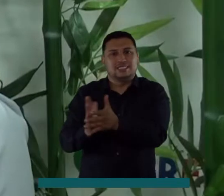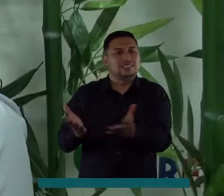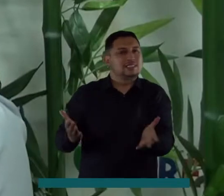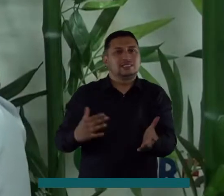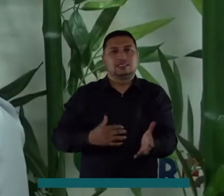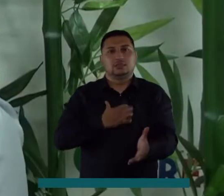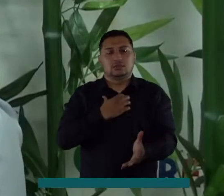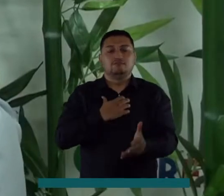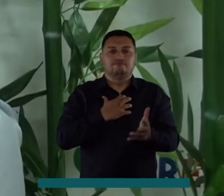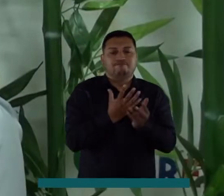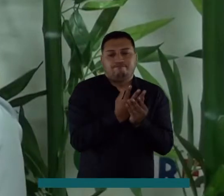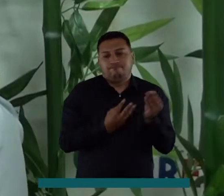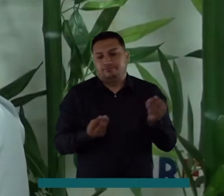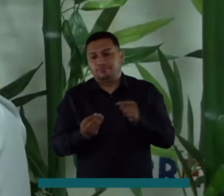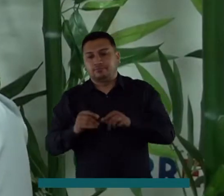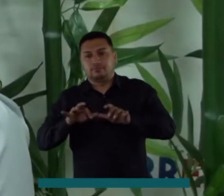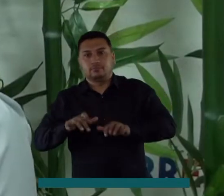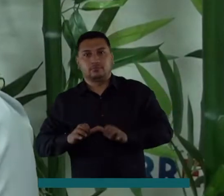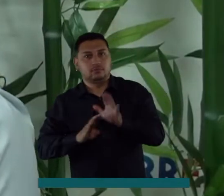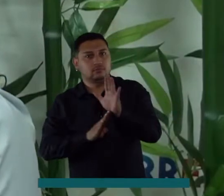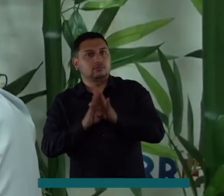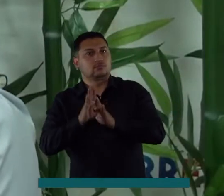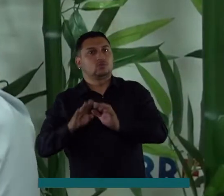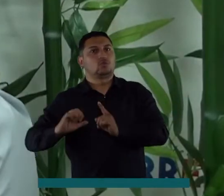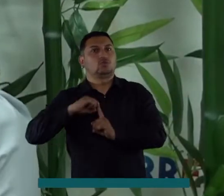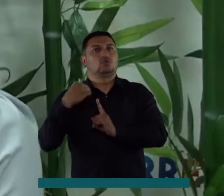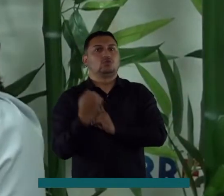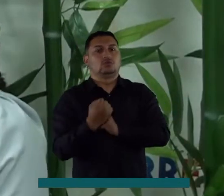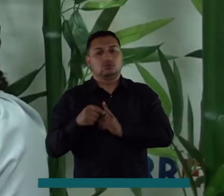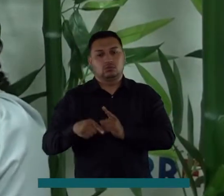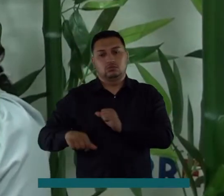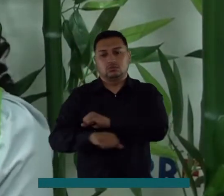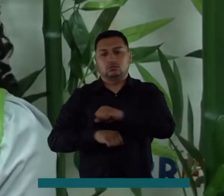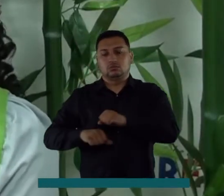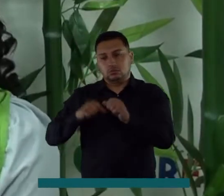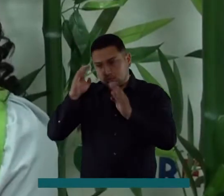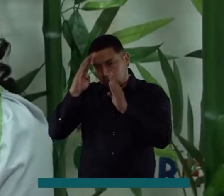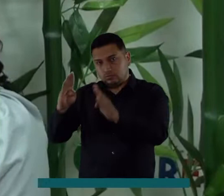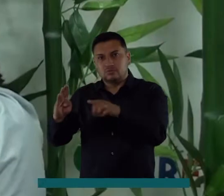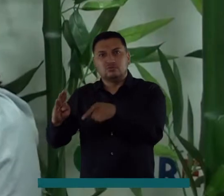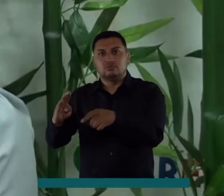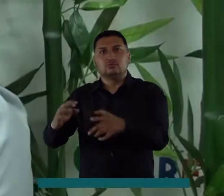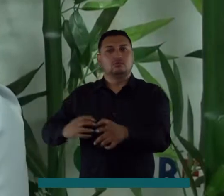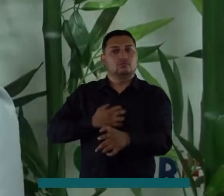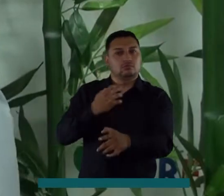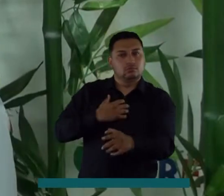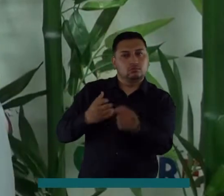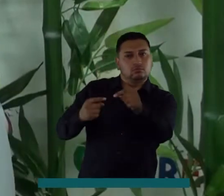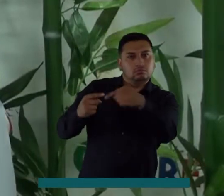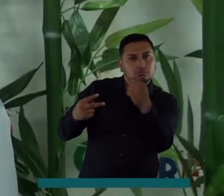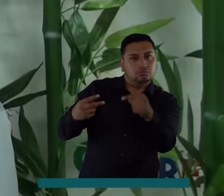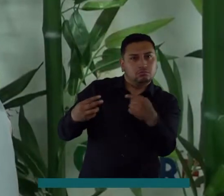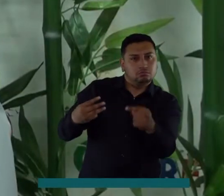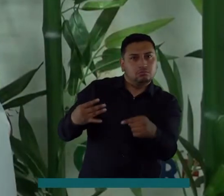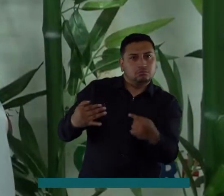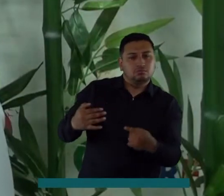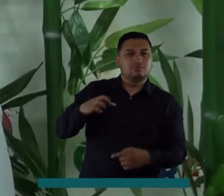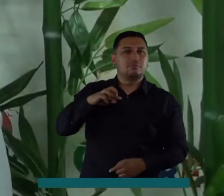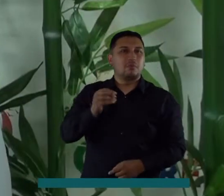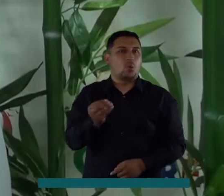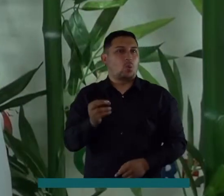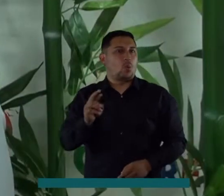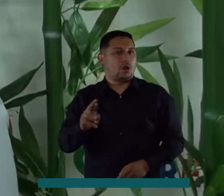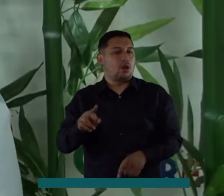área dirigida al servicio de atención al ciudadano, donde recepcionamos todas las peticiones, quejas, reclamos y sugerencias de